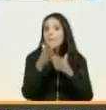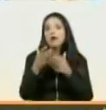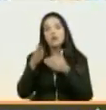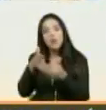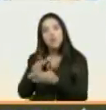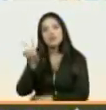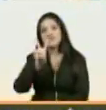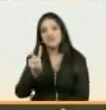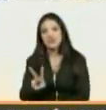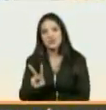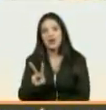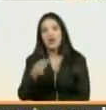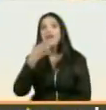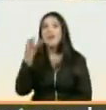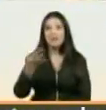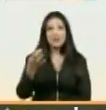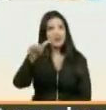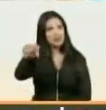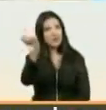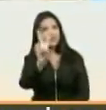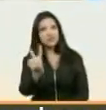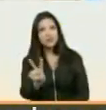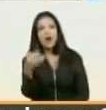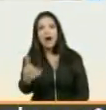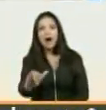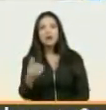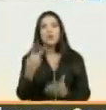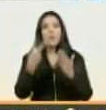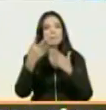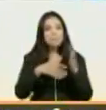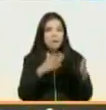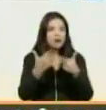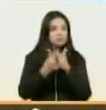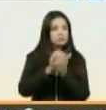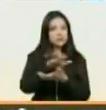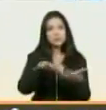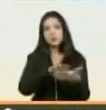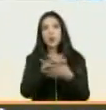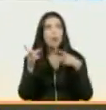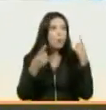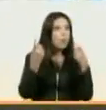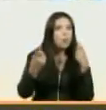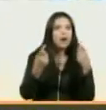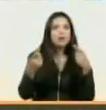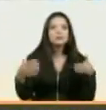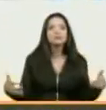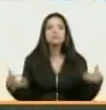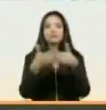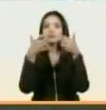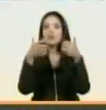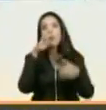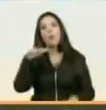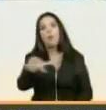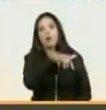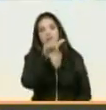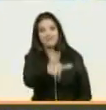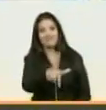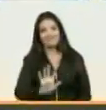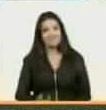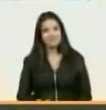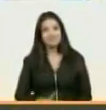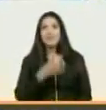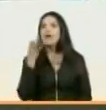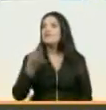verdad es que sobre nuestro país se cierne un plan de desestabilización buscando un enfrentamiento de pueblo contra pueblo. La verdad es